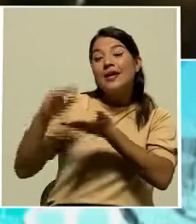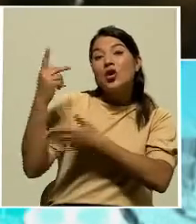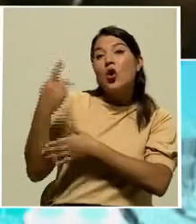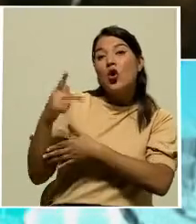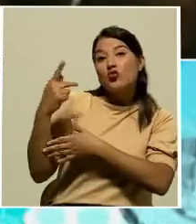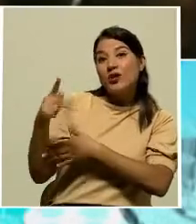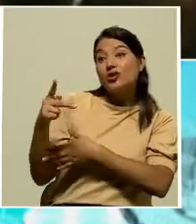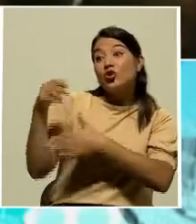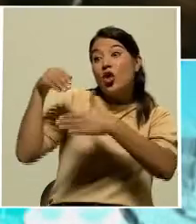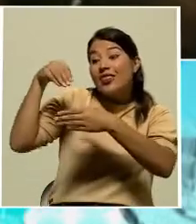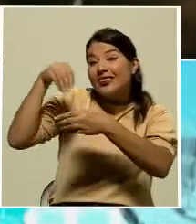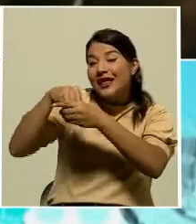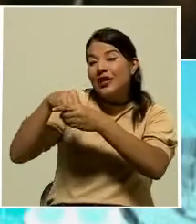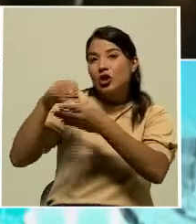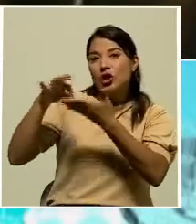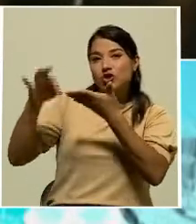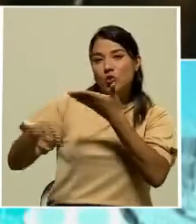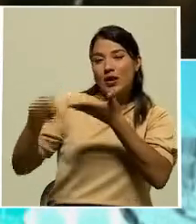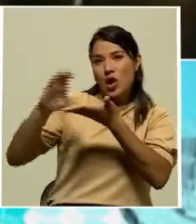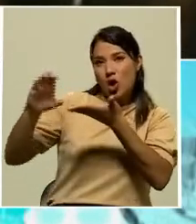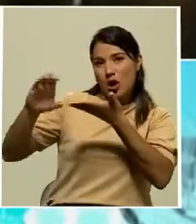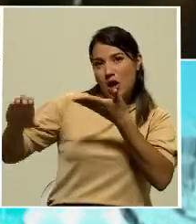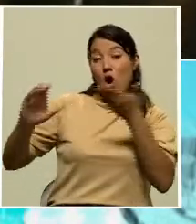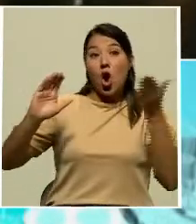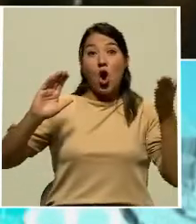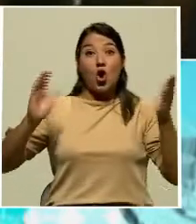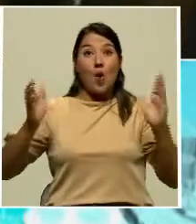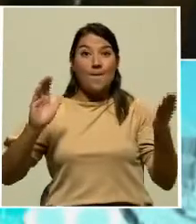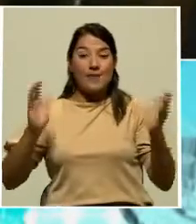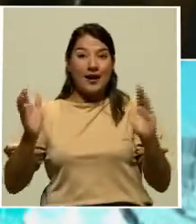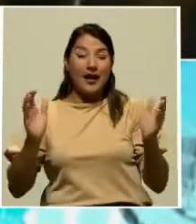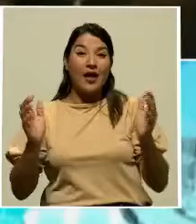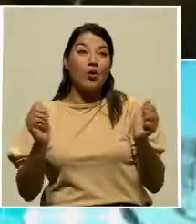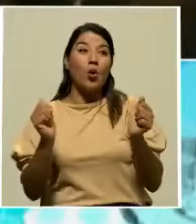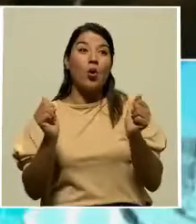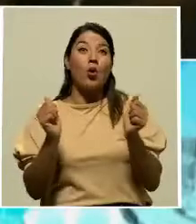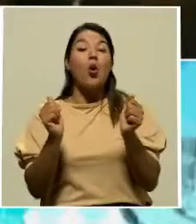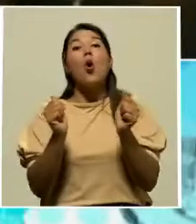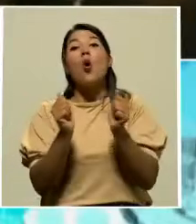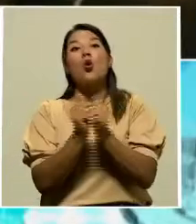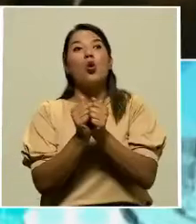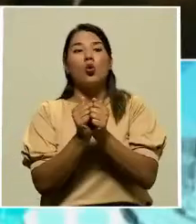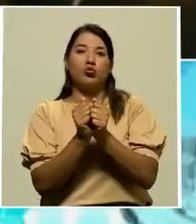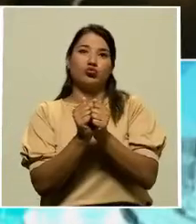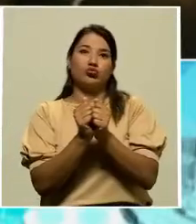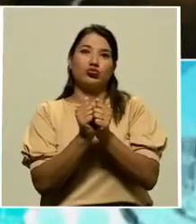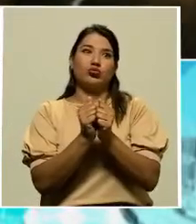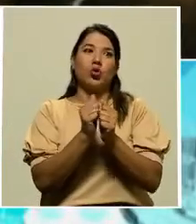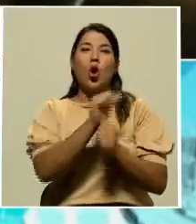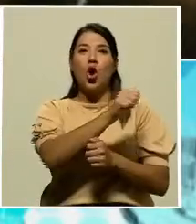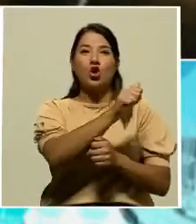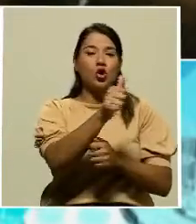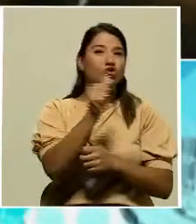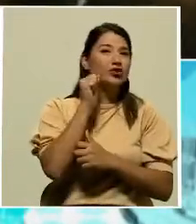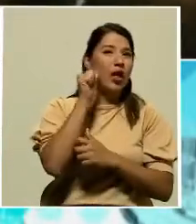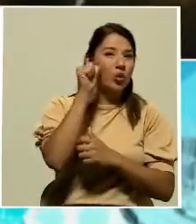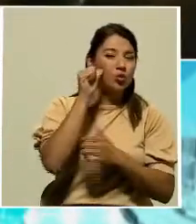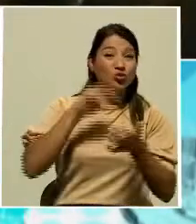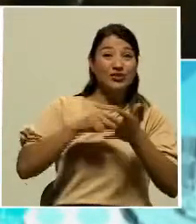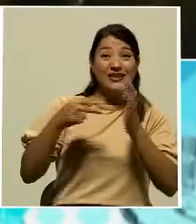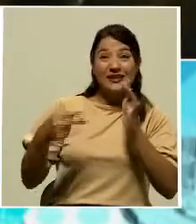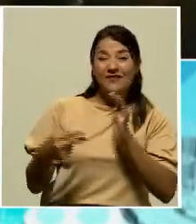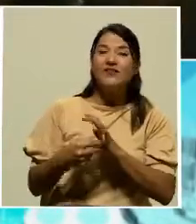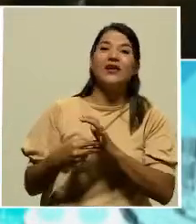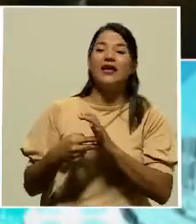entorno escolar en comparación con la población adulta general. O sea, el entorno escolar,